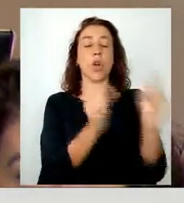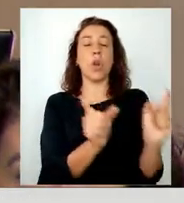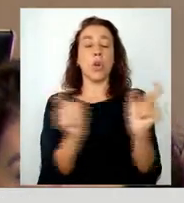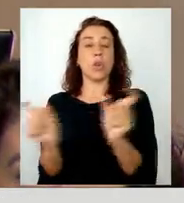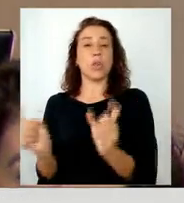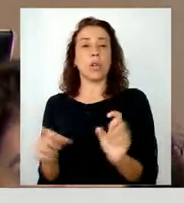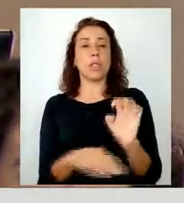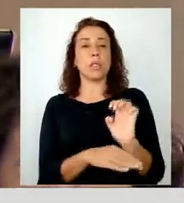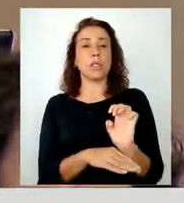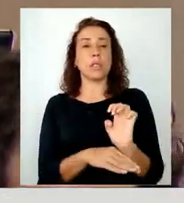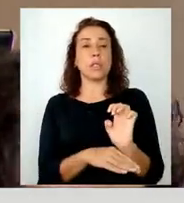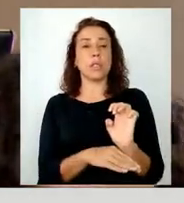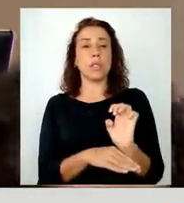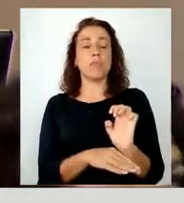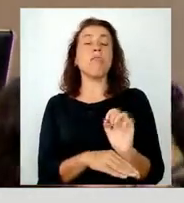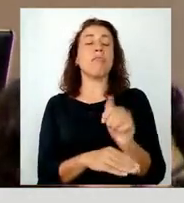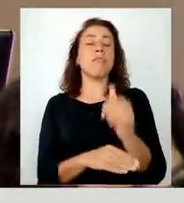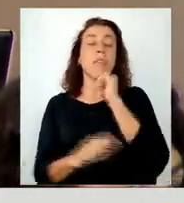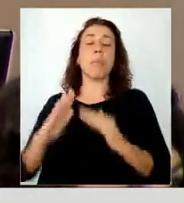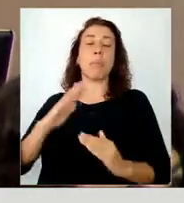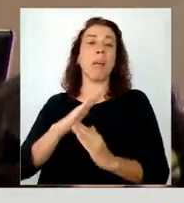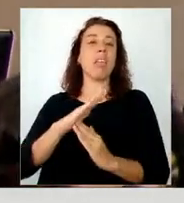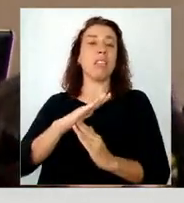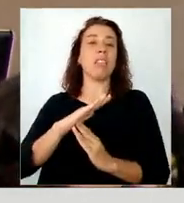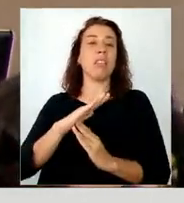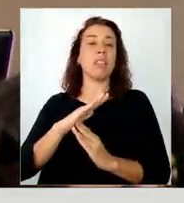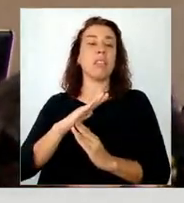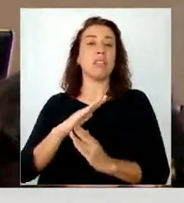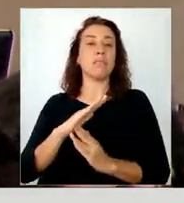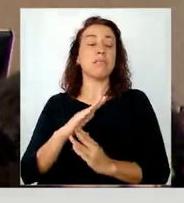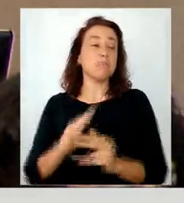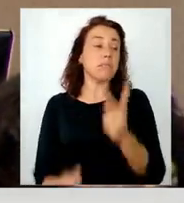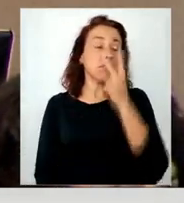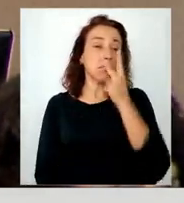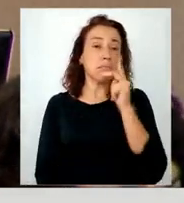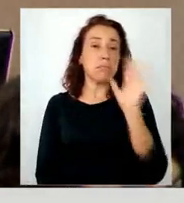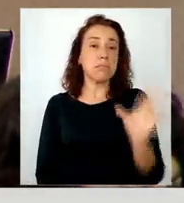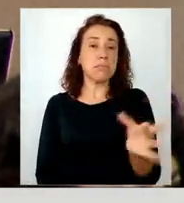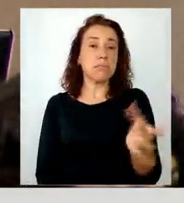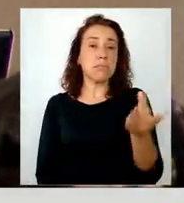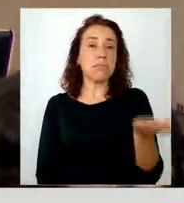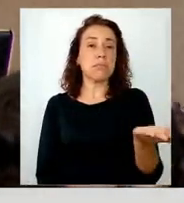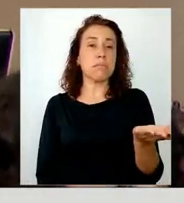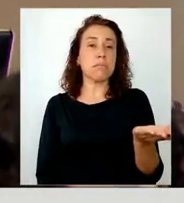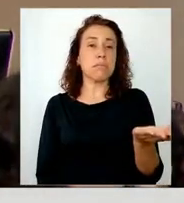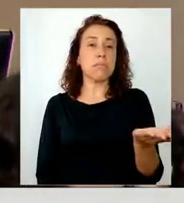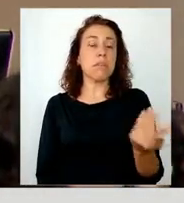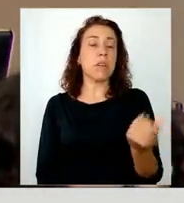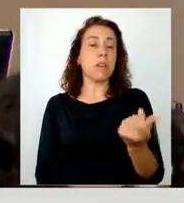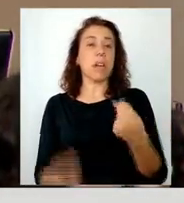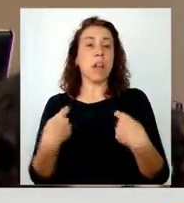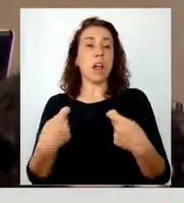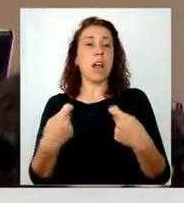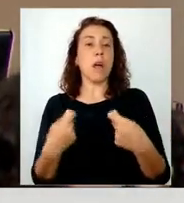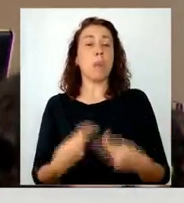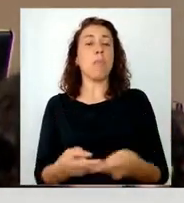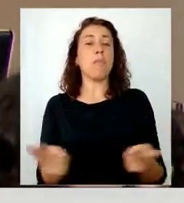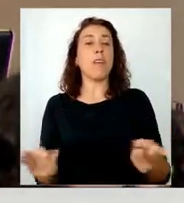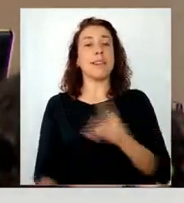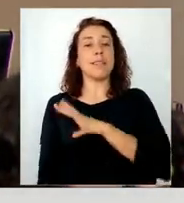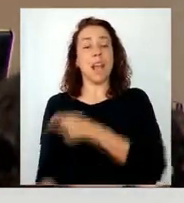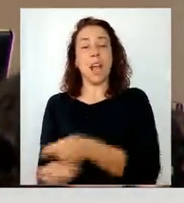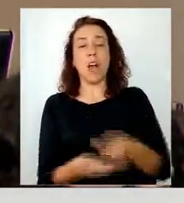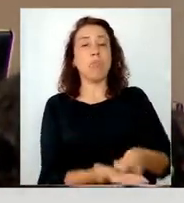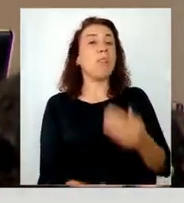estado al debe y así se ha visto no solamente en el gasto público a través de chile compras sino que lo hemos visto